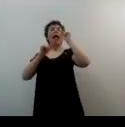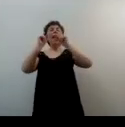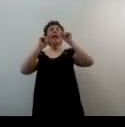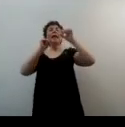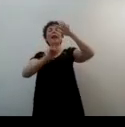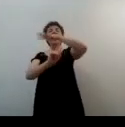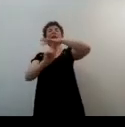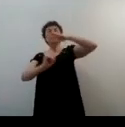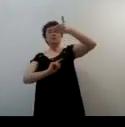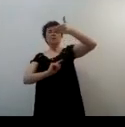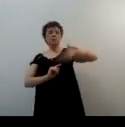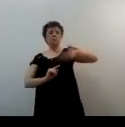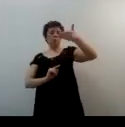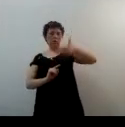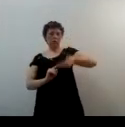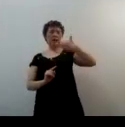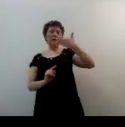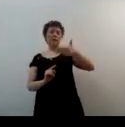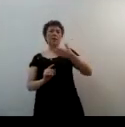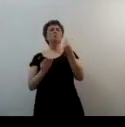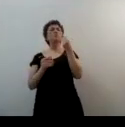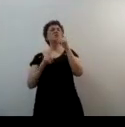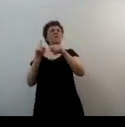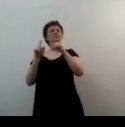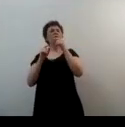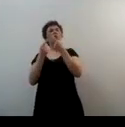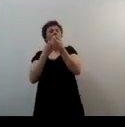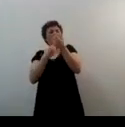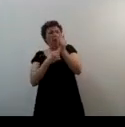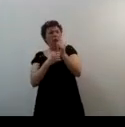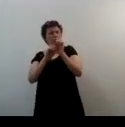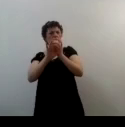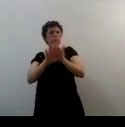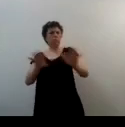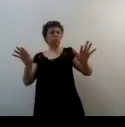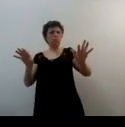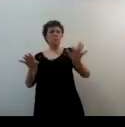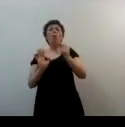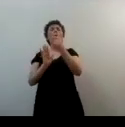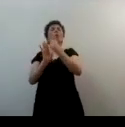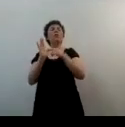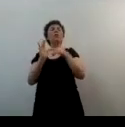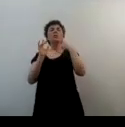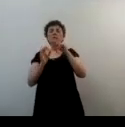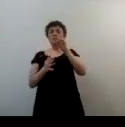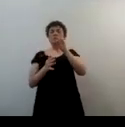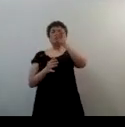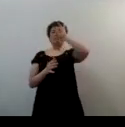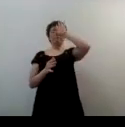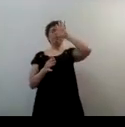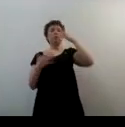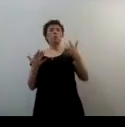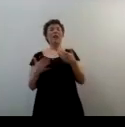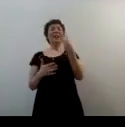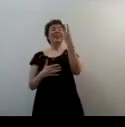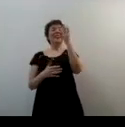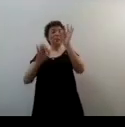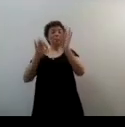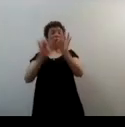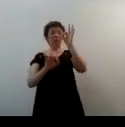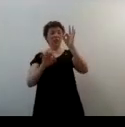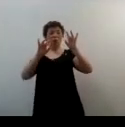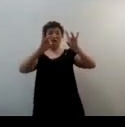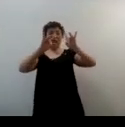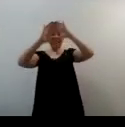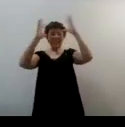es que hay muchísima información al respecto, pero un dato que a mí me deja siempre alucinado es que el 30% de la superficie terrestre